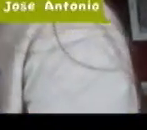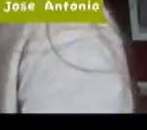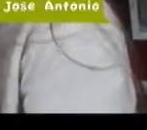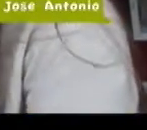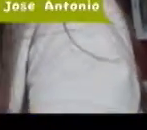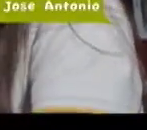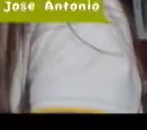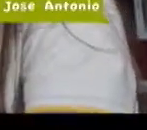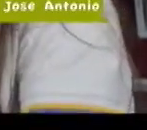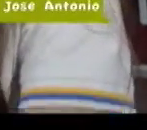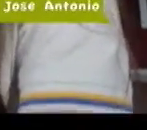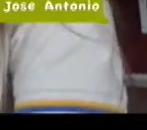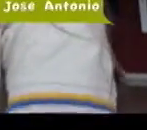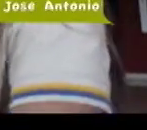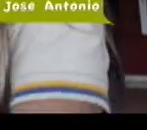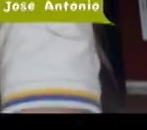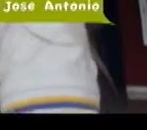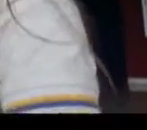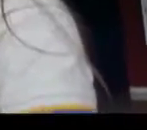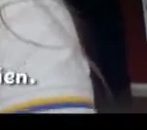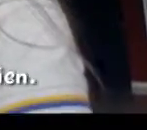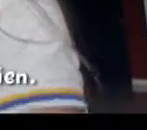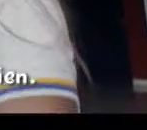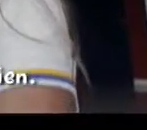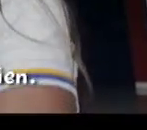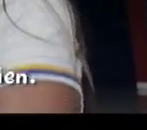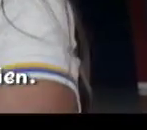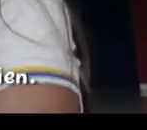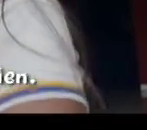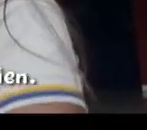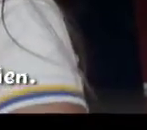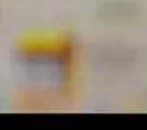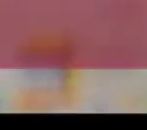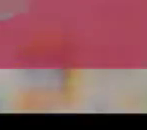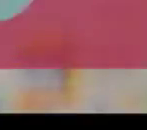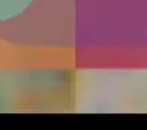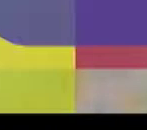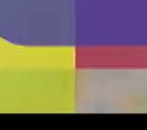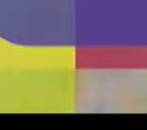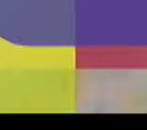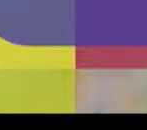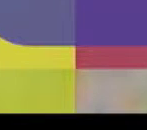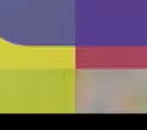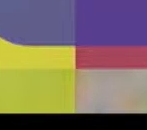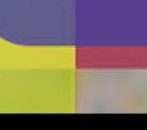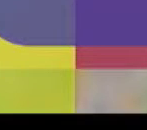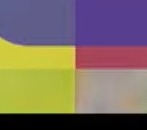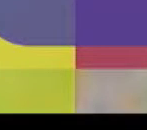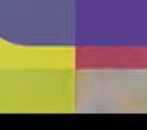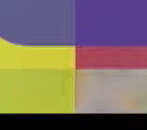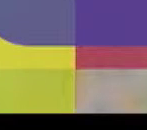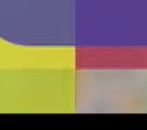más. Cuando se dieron cuenta, no sé, le empezaron a tratar más bien.